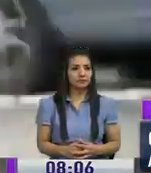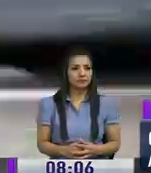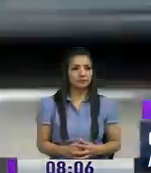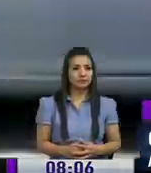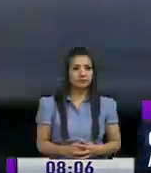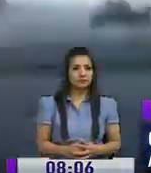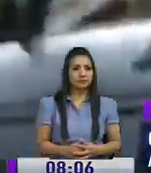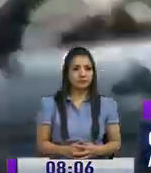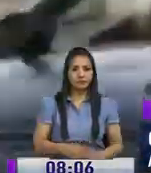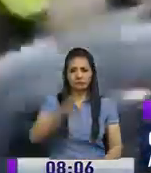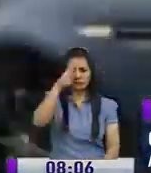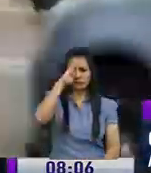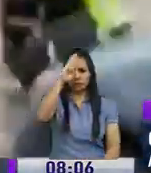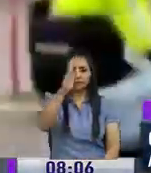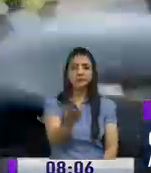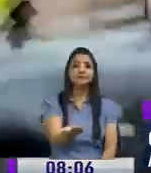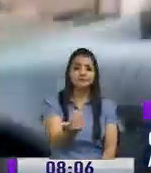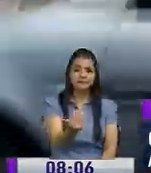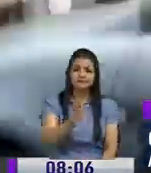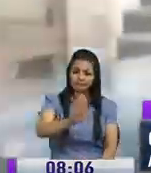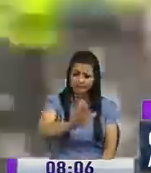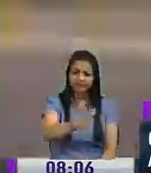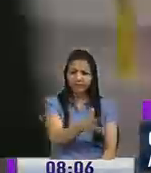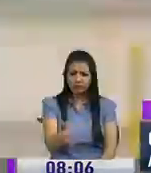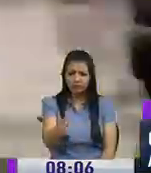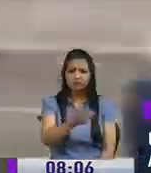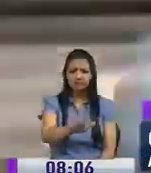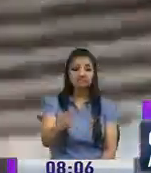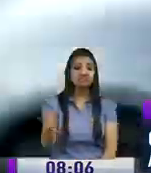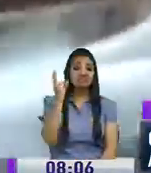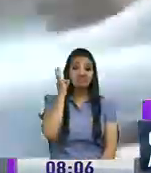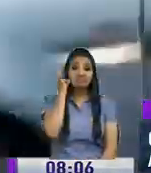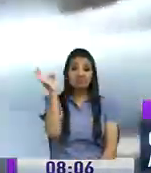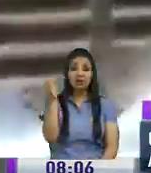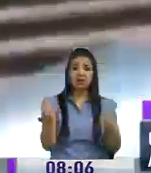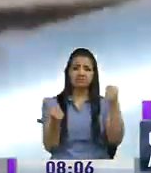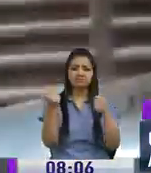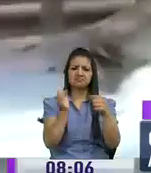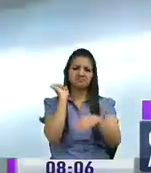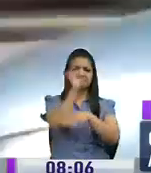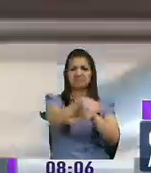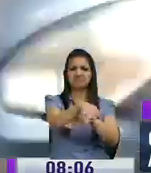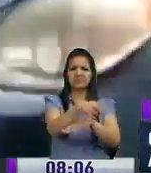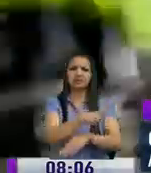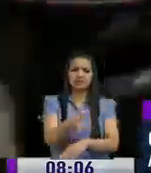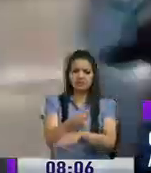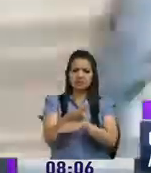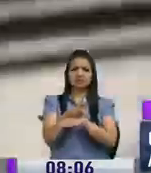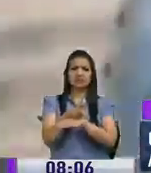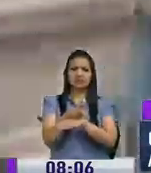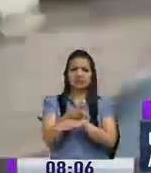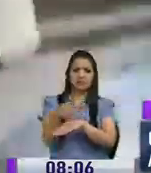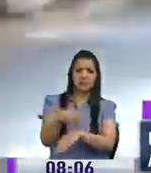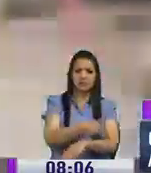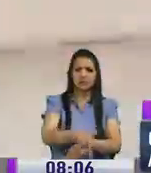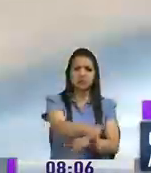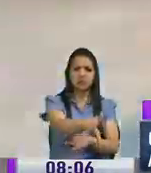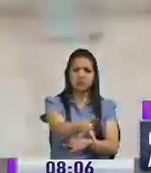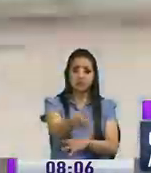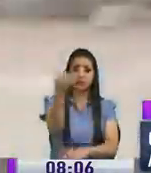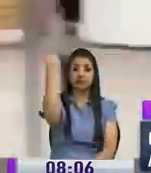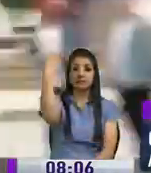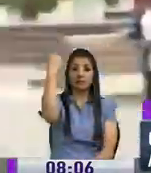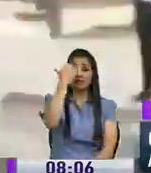El vigilante insiste varias veces que se estacione, pero la conductora da retro y acelera, cruzándose incluso el semáforo en